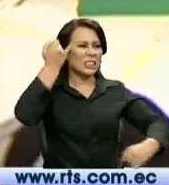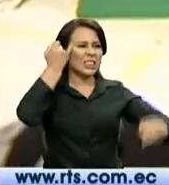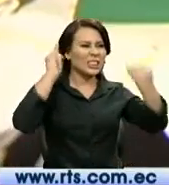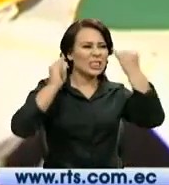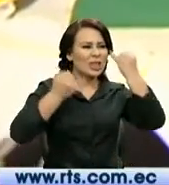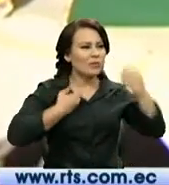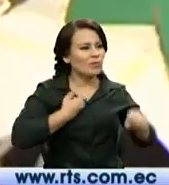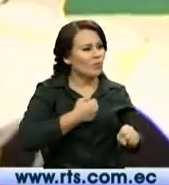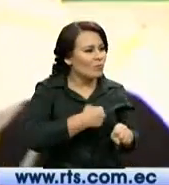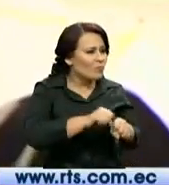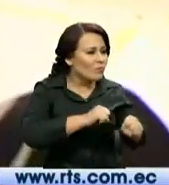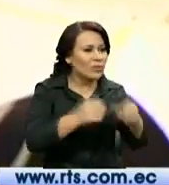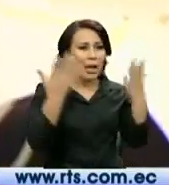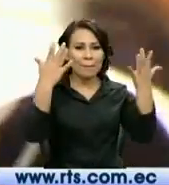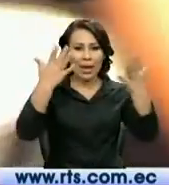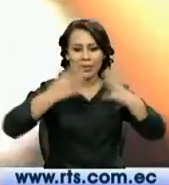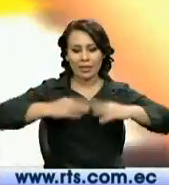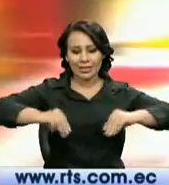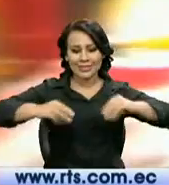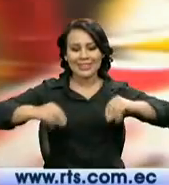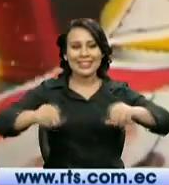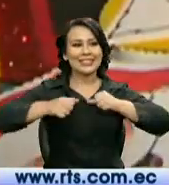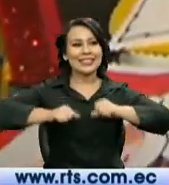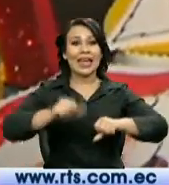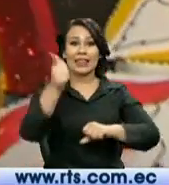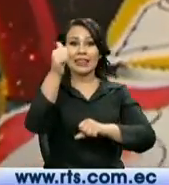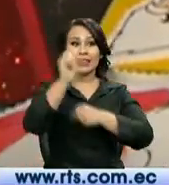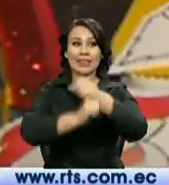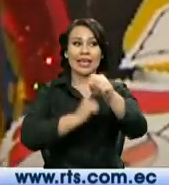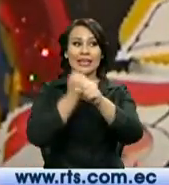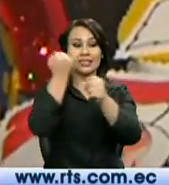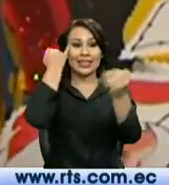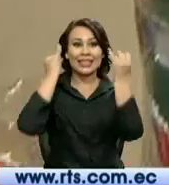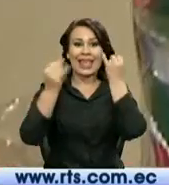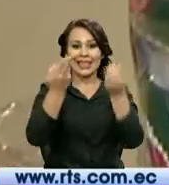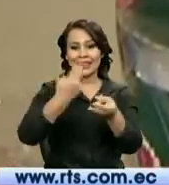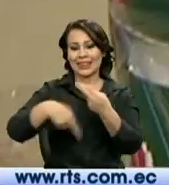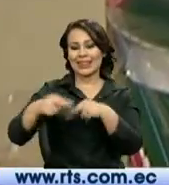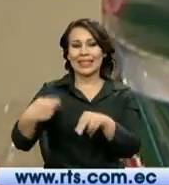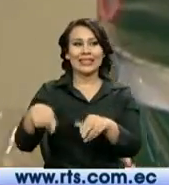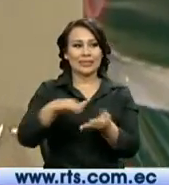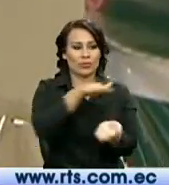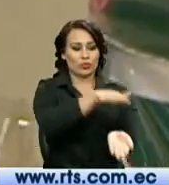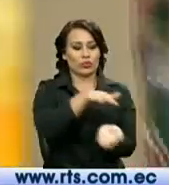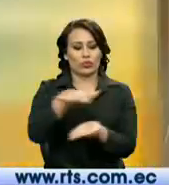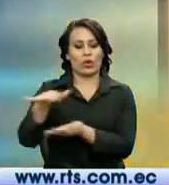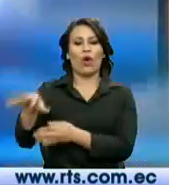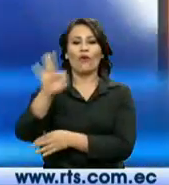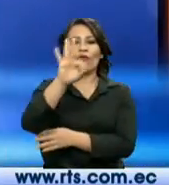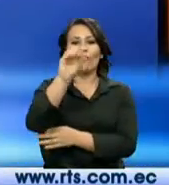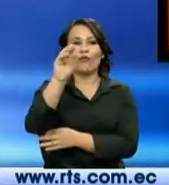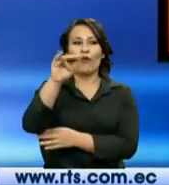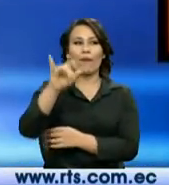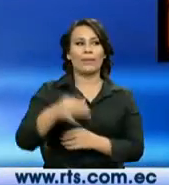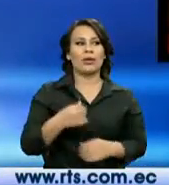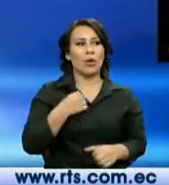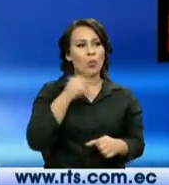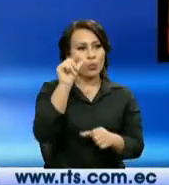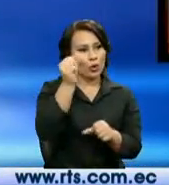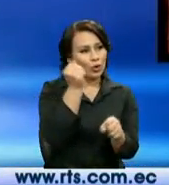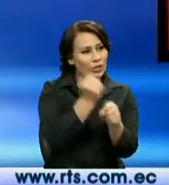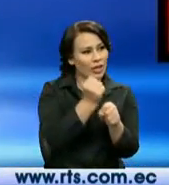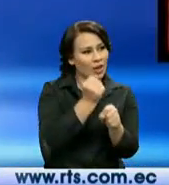y habilidad en sus manos. Hace 10 años ella inició en el negocio de adornos en foamy. Uno con lo poco que trabaja uno